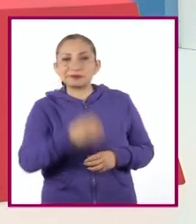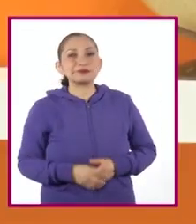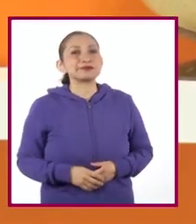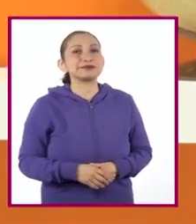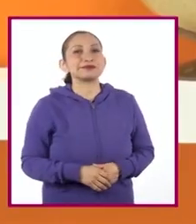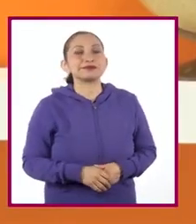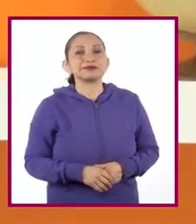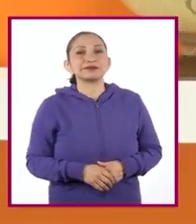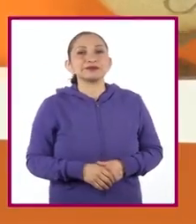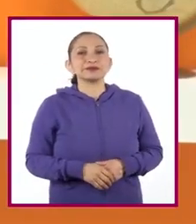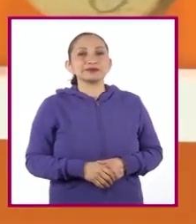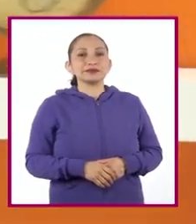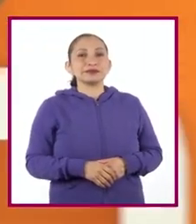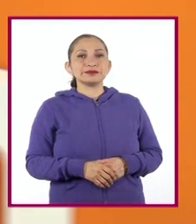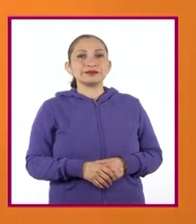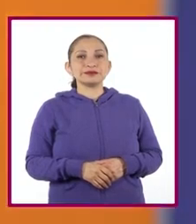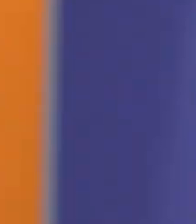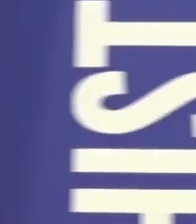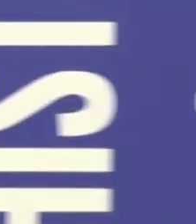hoy.